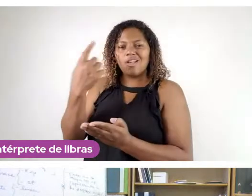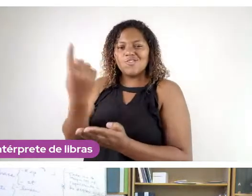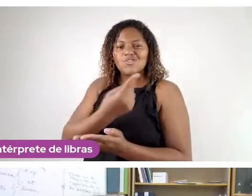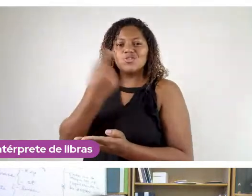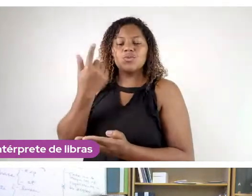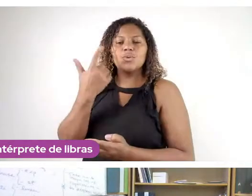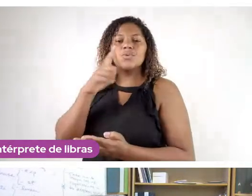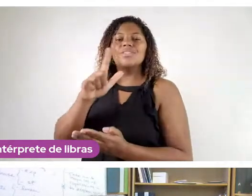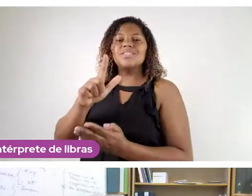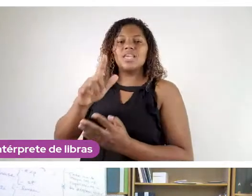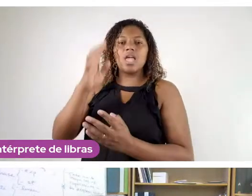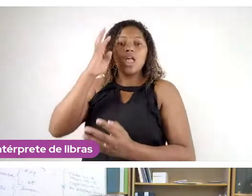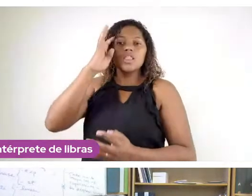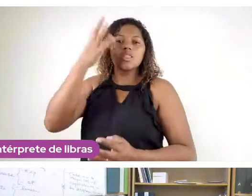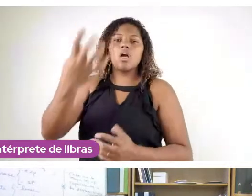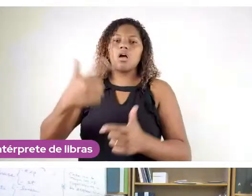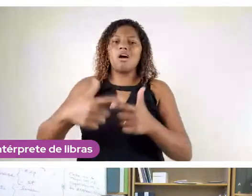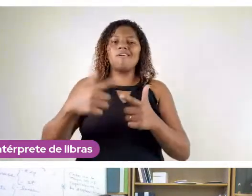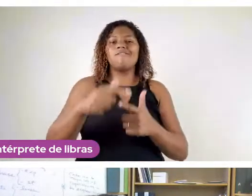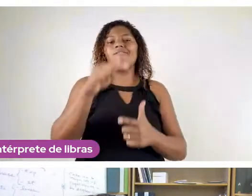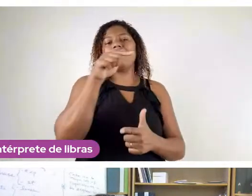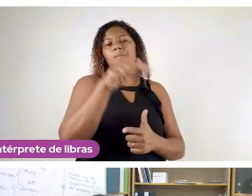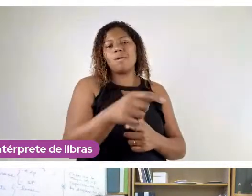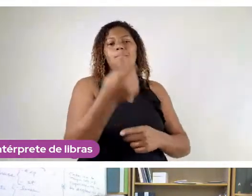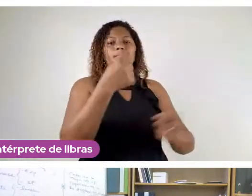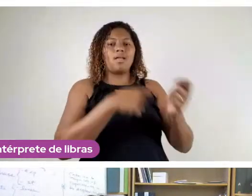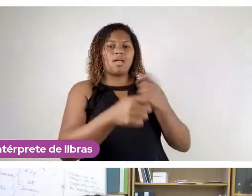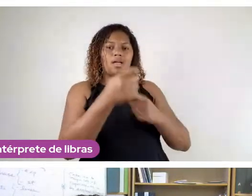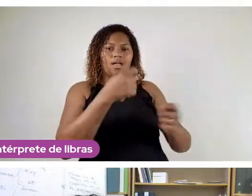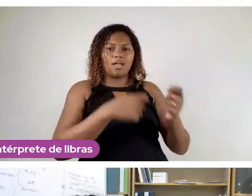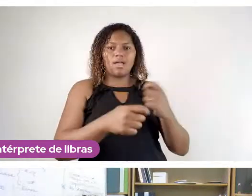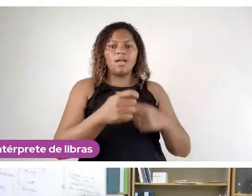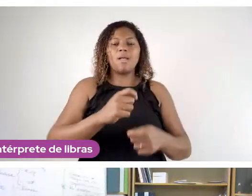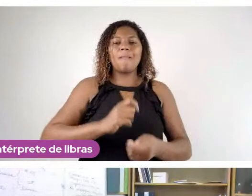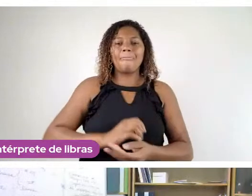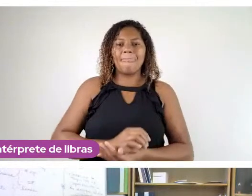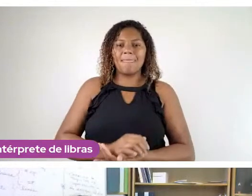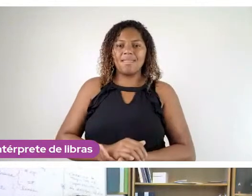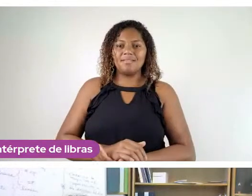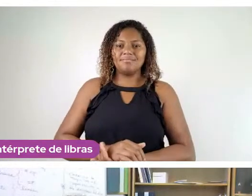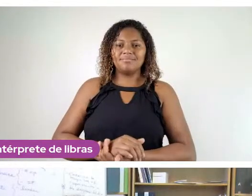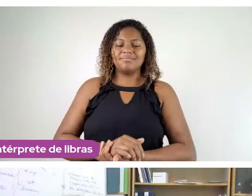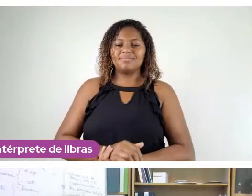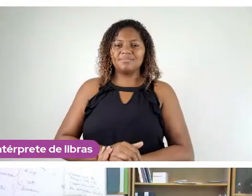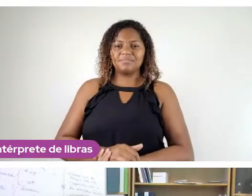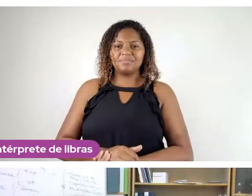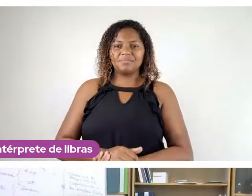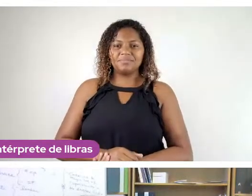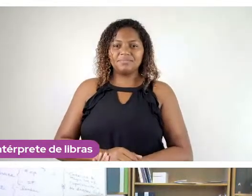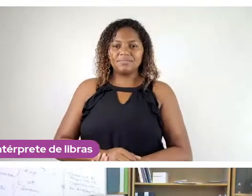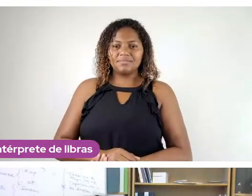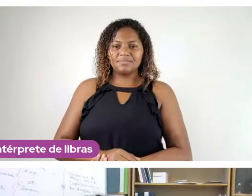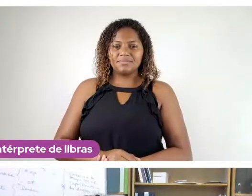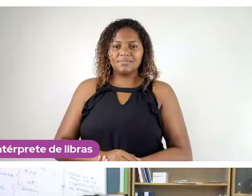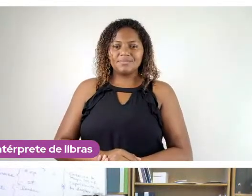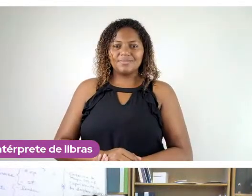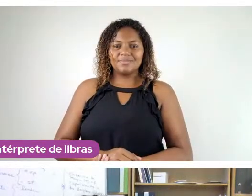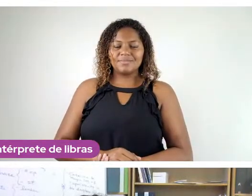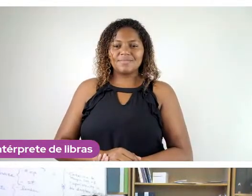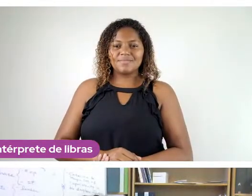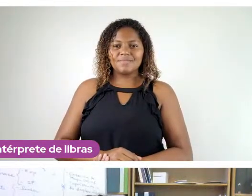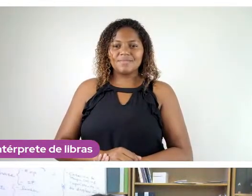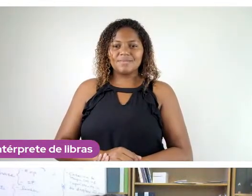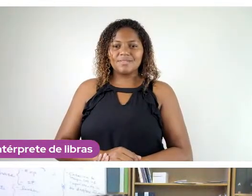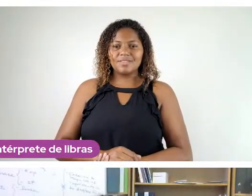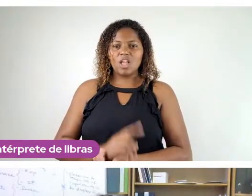económicas, sociales, bienestar. Como hablaba Catarina, también nos afecta a nuestra salud. Ya no solamente al medio ambiente, tenemos que